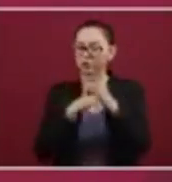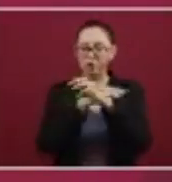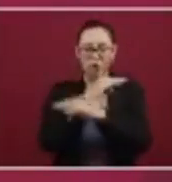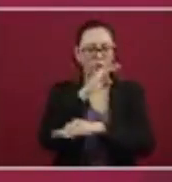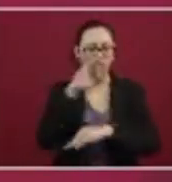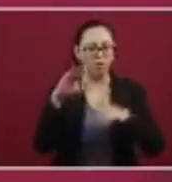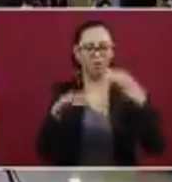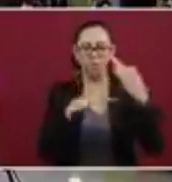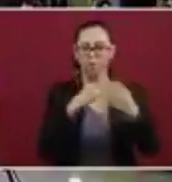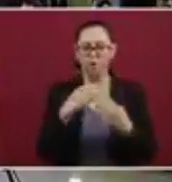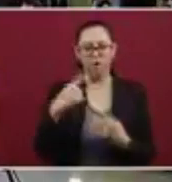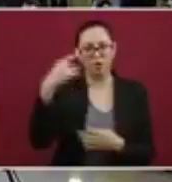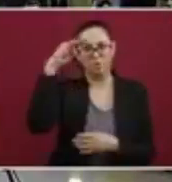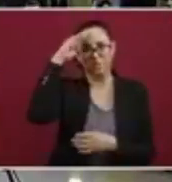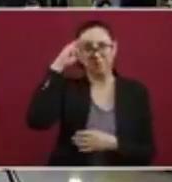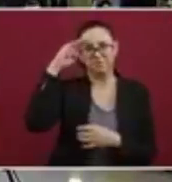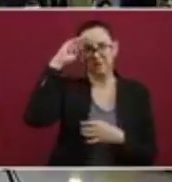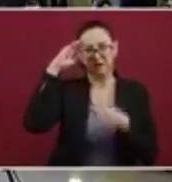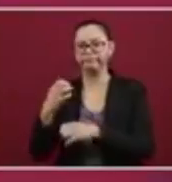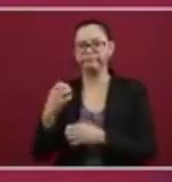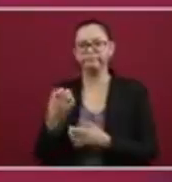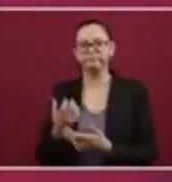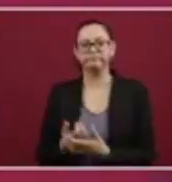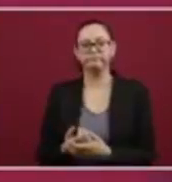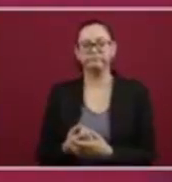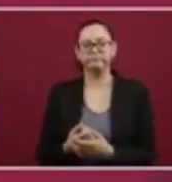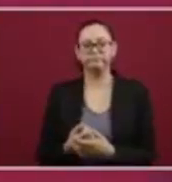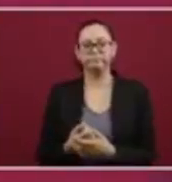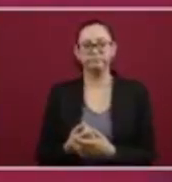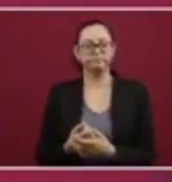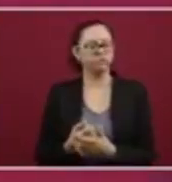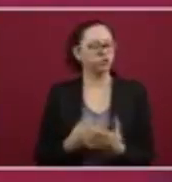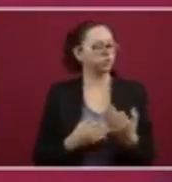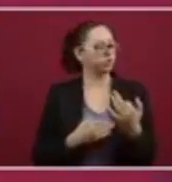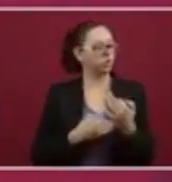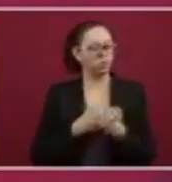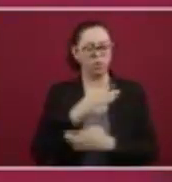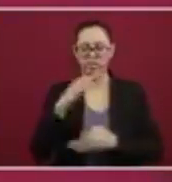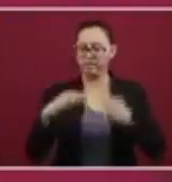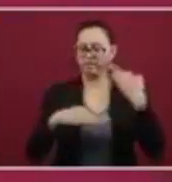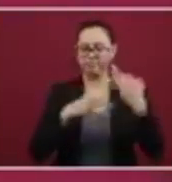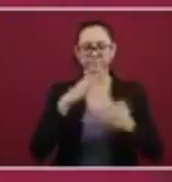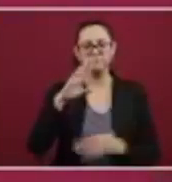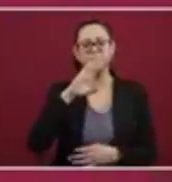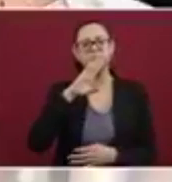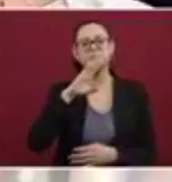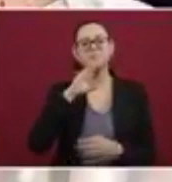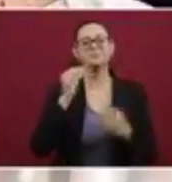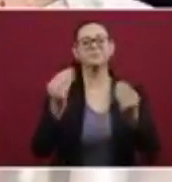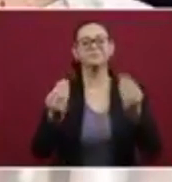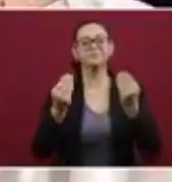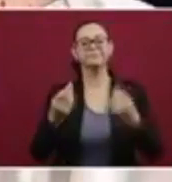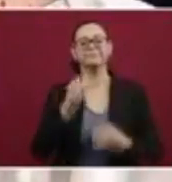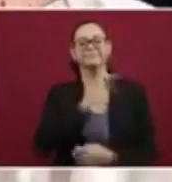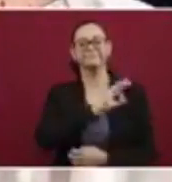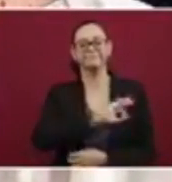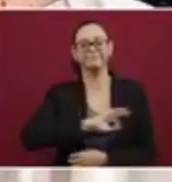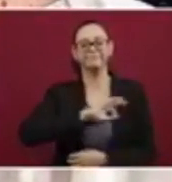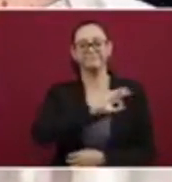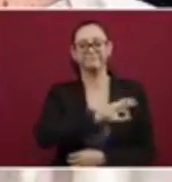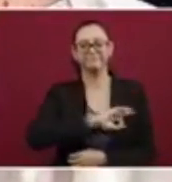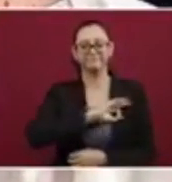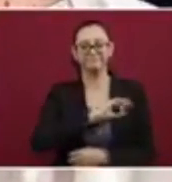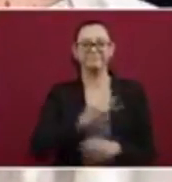corrientes del pensamiento. A todas las mamás, felicidades.